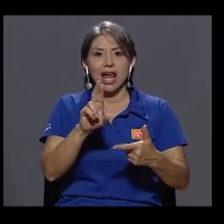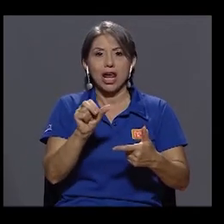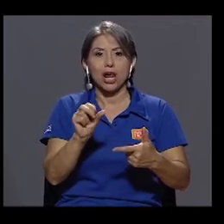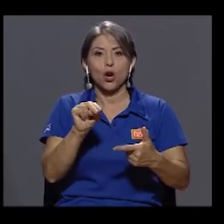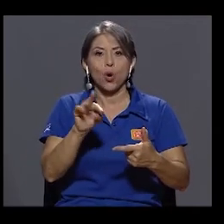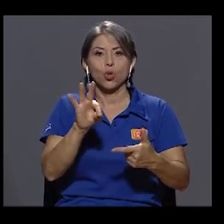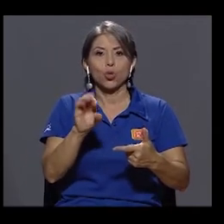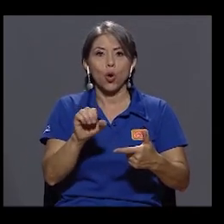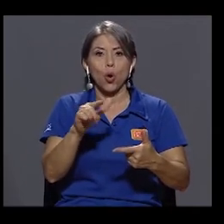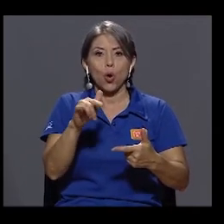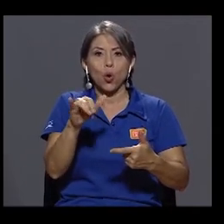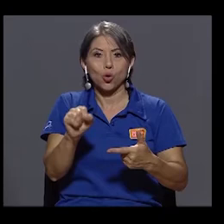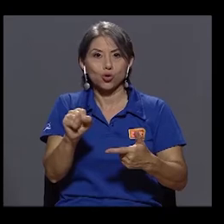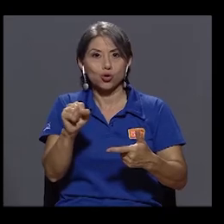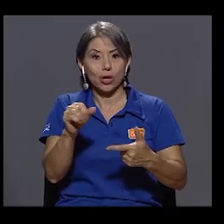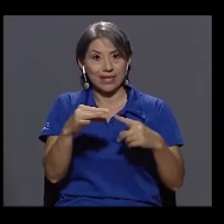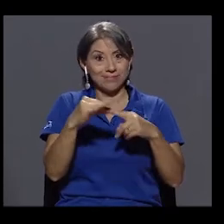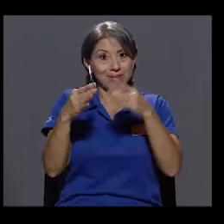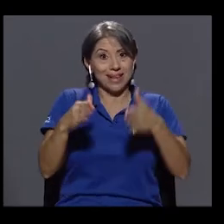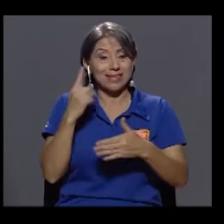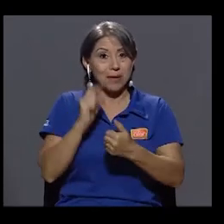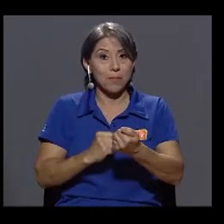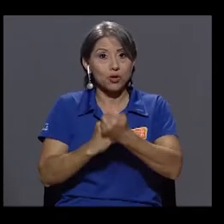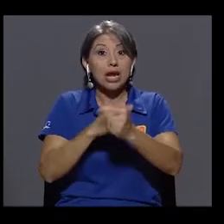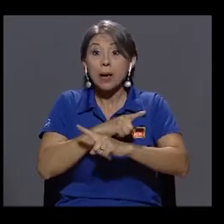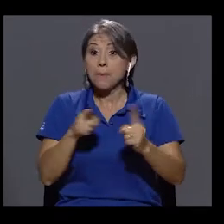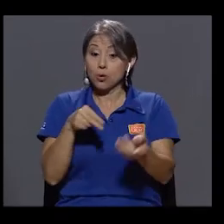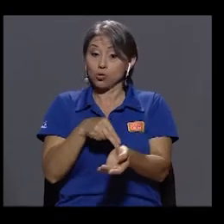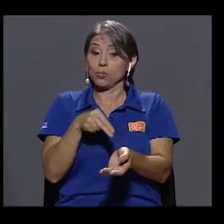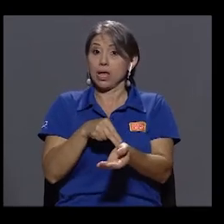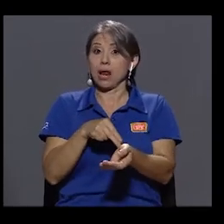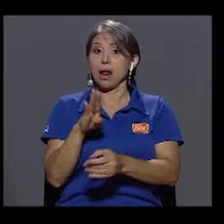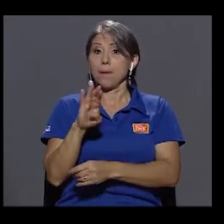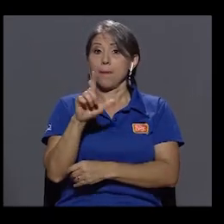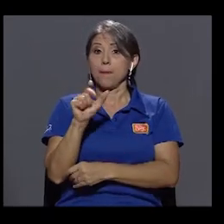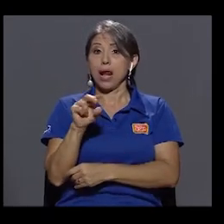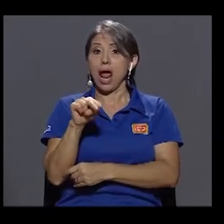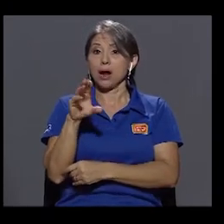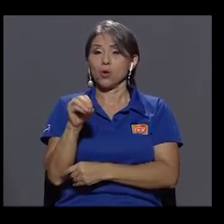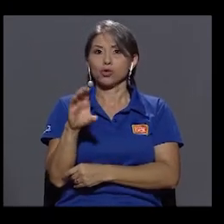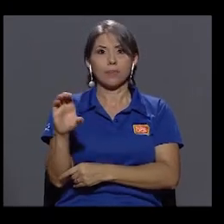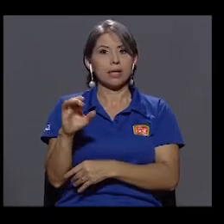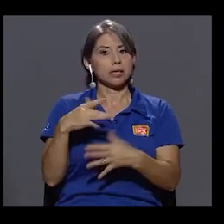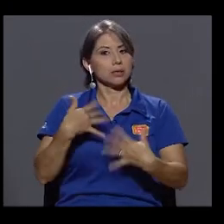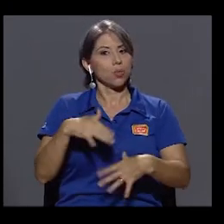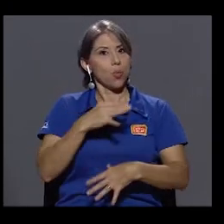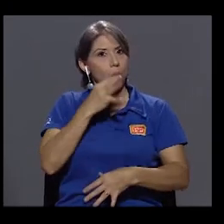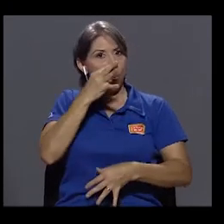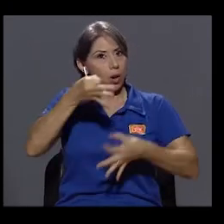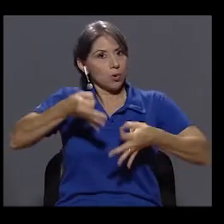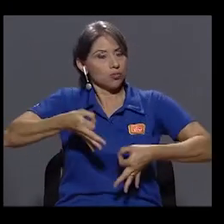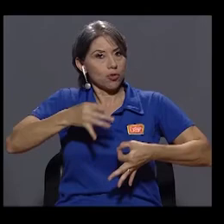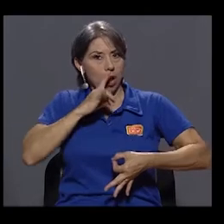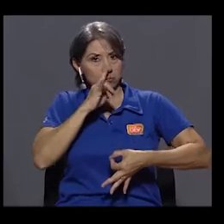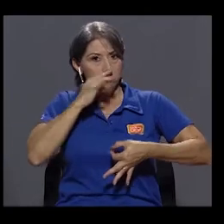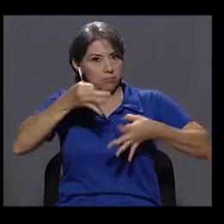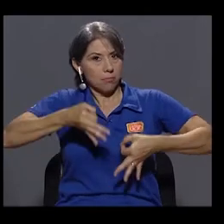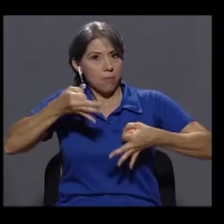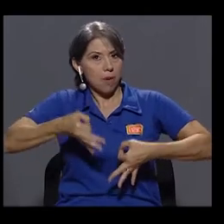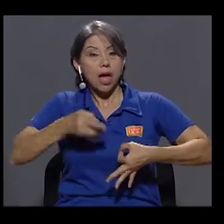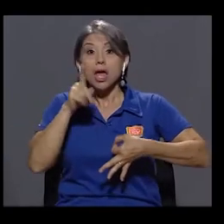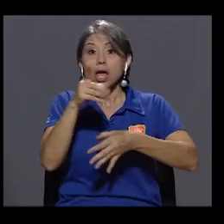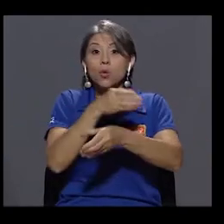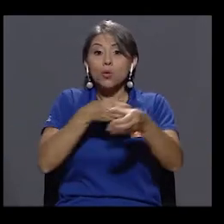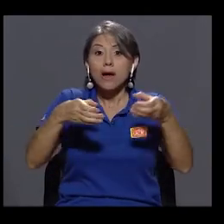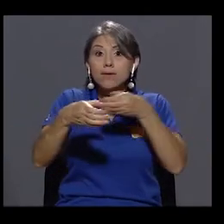blanco cervantes un hospital que verdaderamente es un hospital de lujo donde en una habitación de atención prioritaria